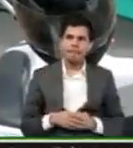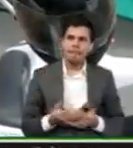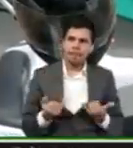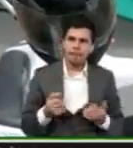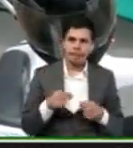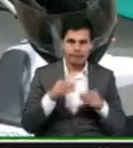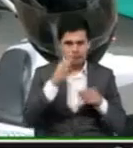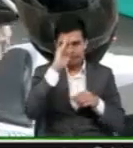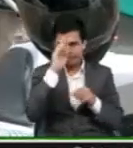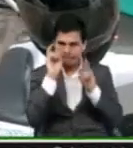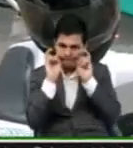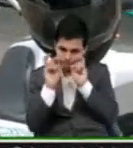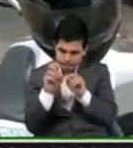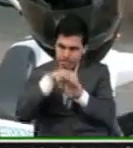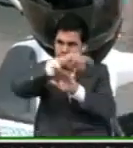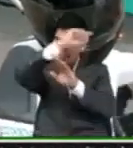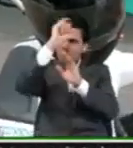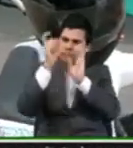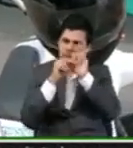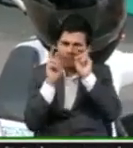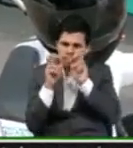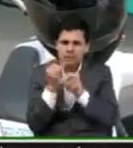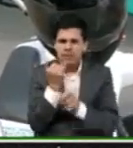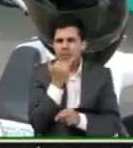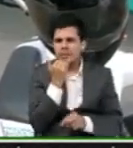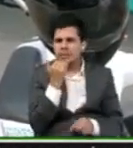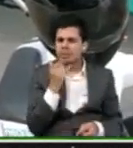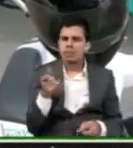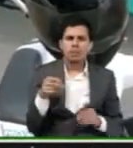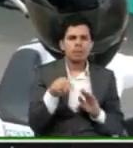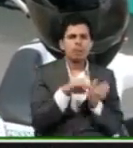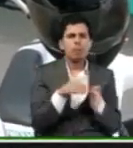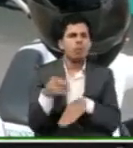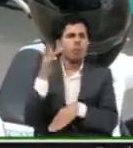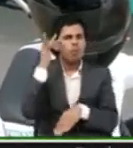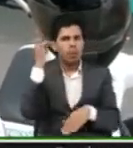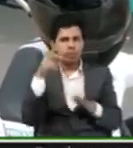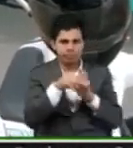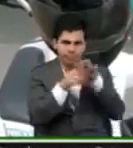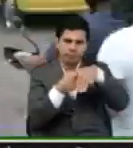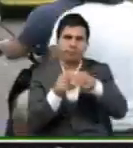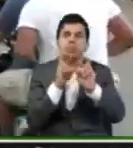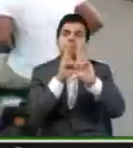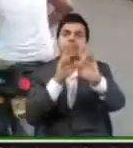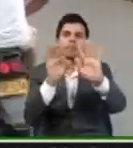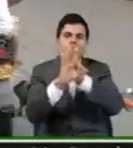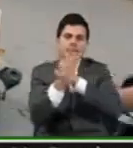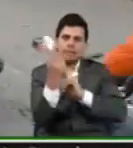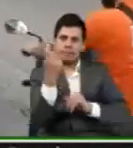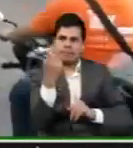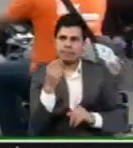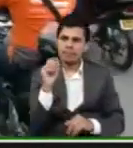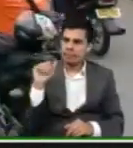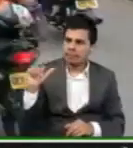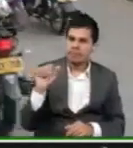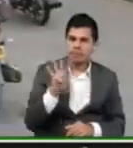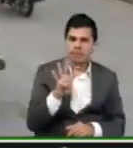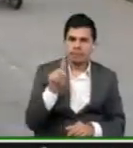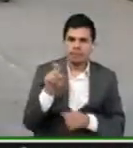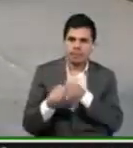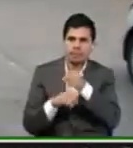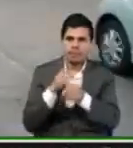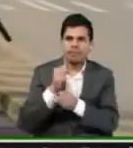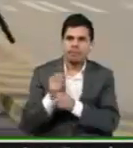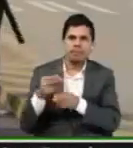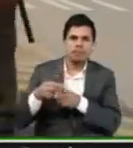diligencias primarias Para mirar a ver qué qué qué fue lo que sucedió todavía no podemos adelantar nada la víctima tenía 46 años y